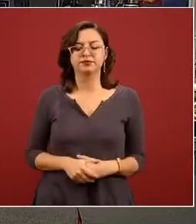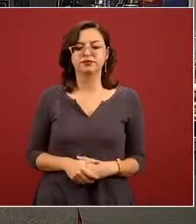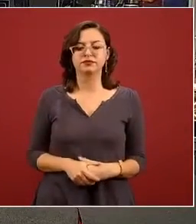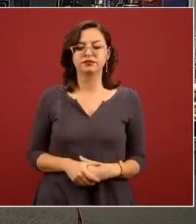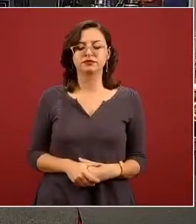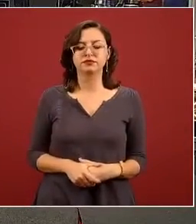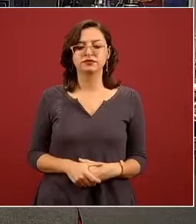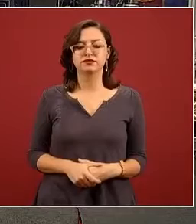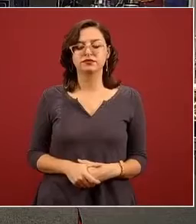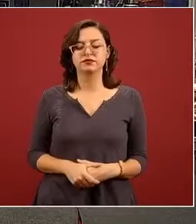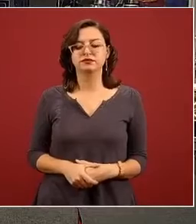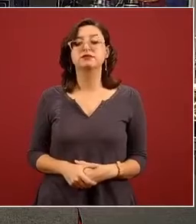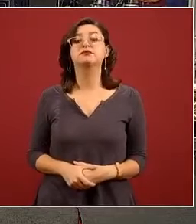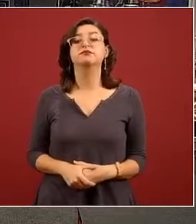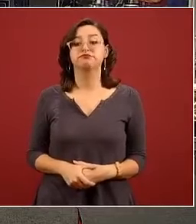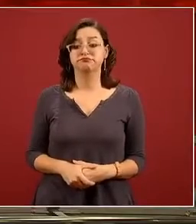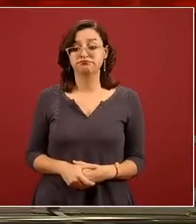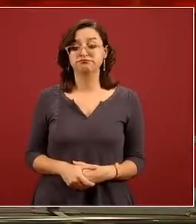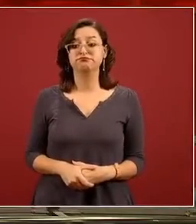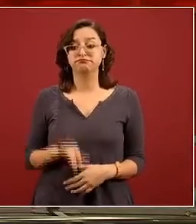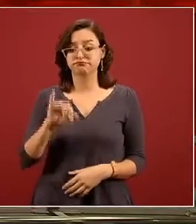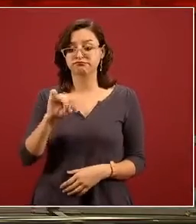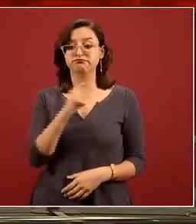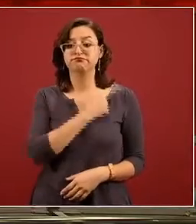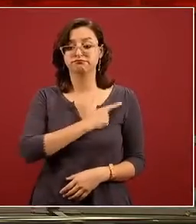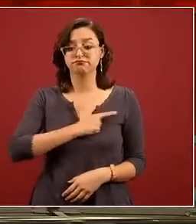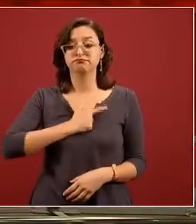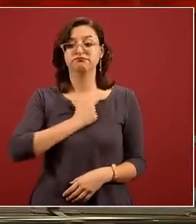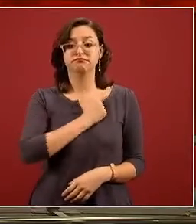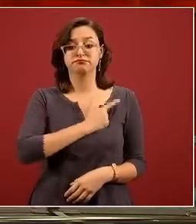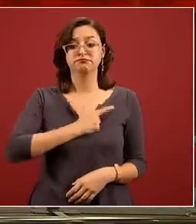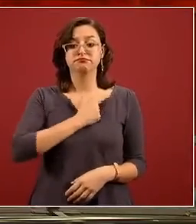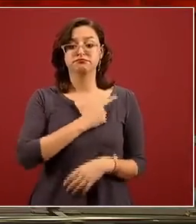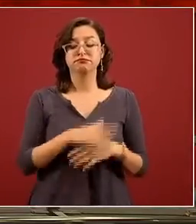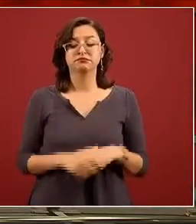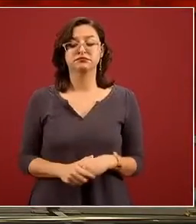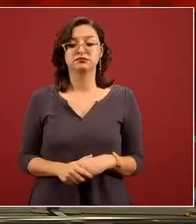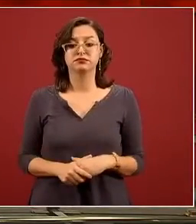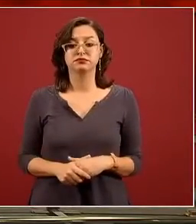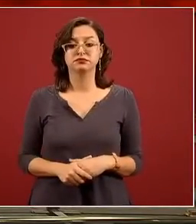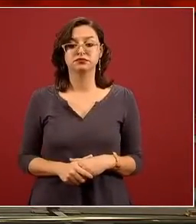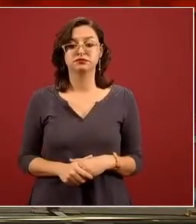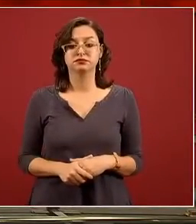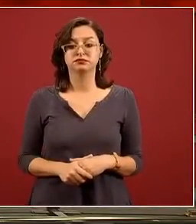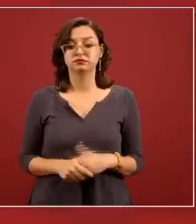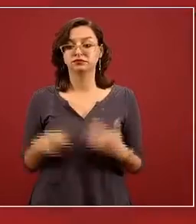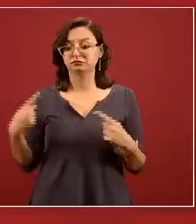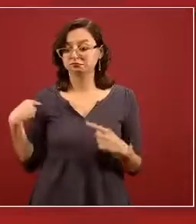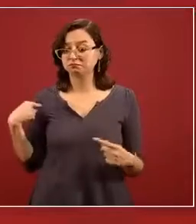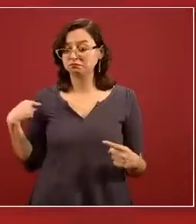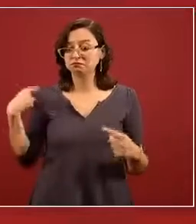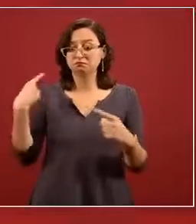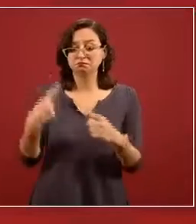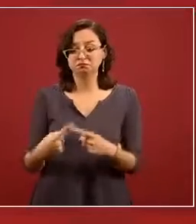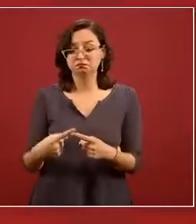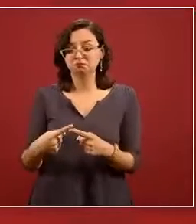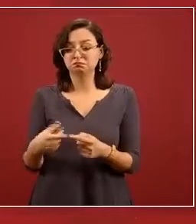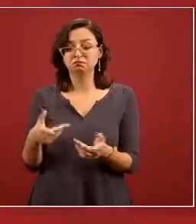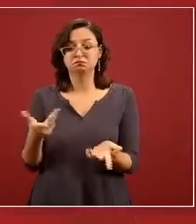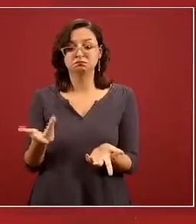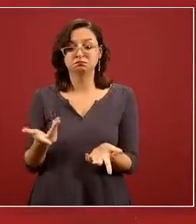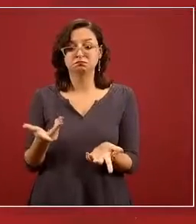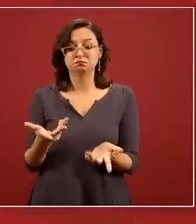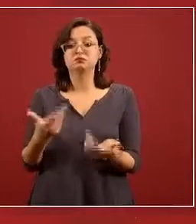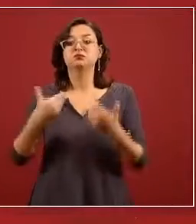Claro que sí, con mucho gusto. De la documentación hasta el momento evidenciada, y esto lo puedo comentar no solo en